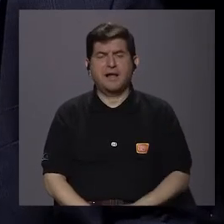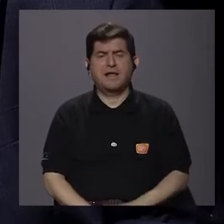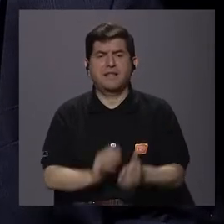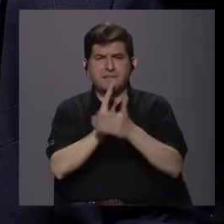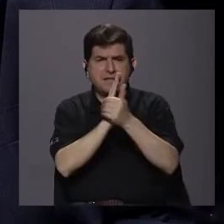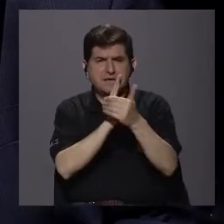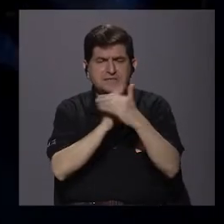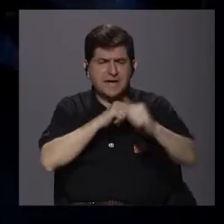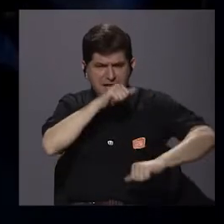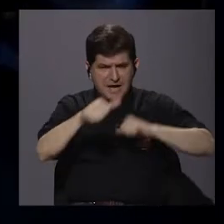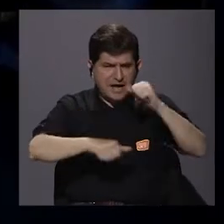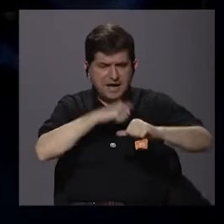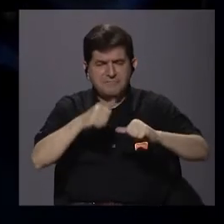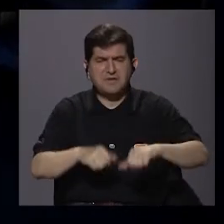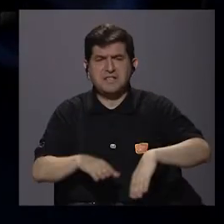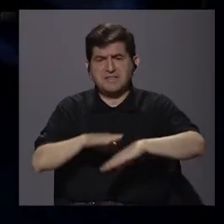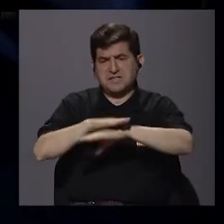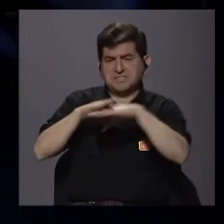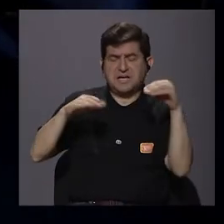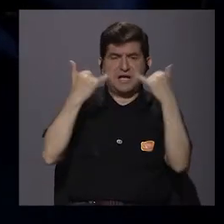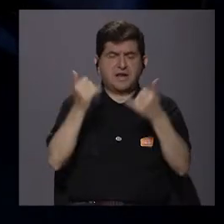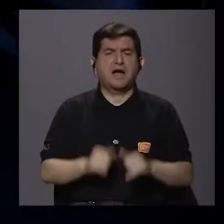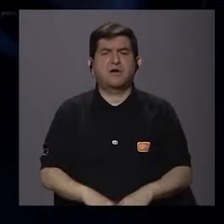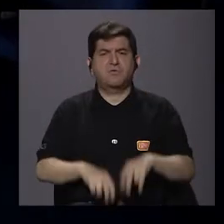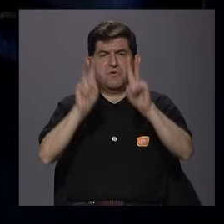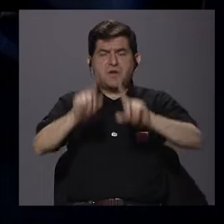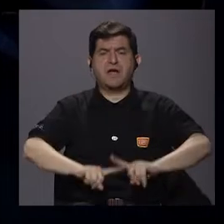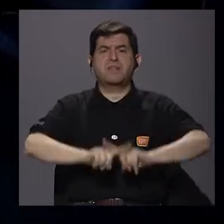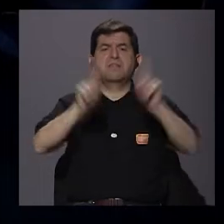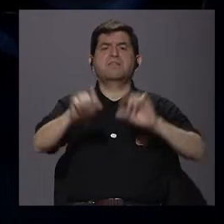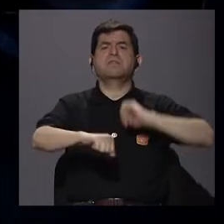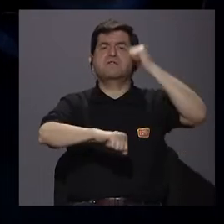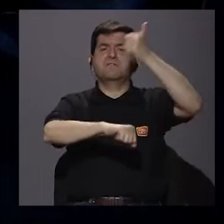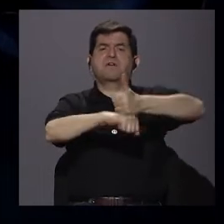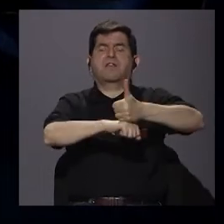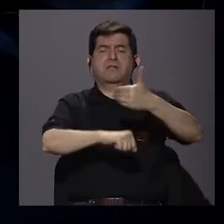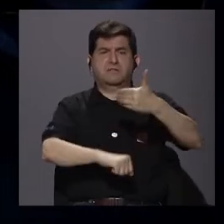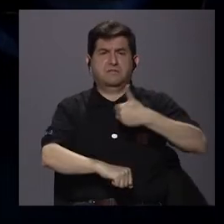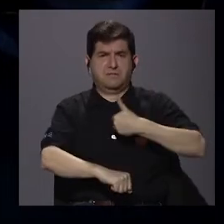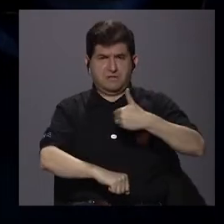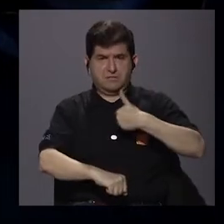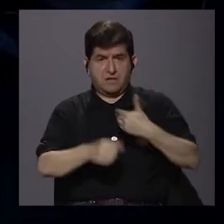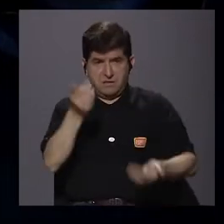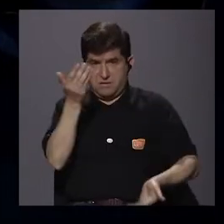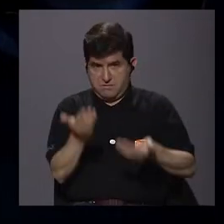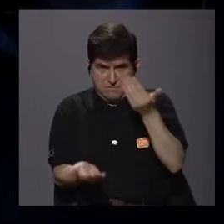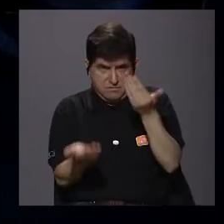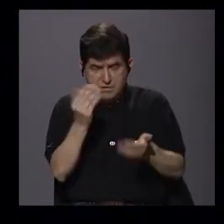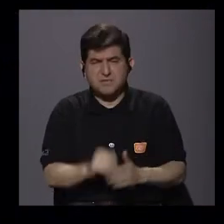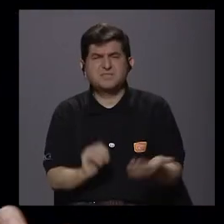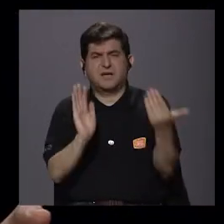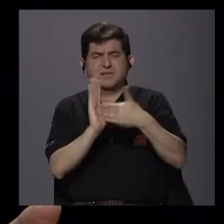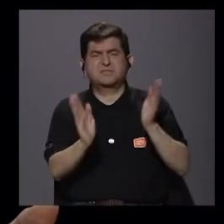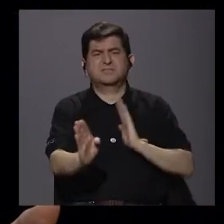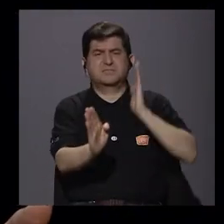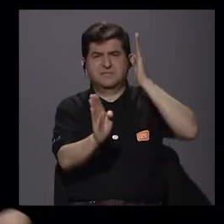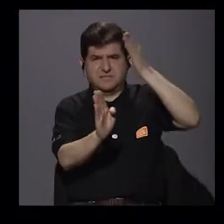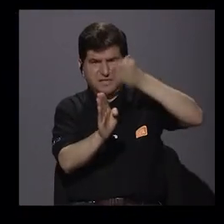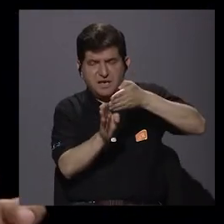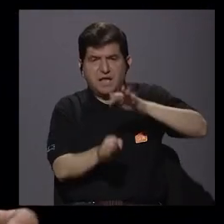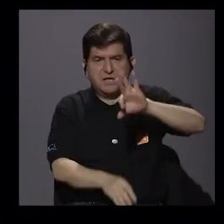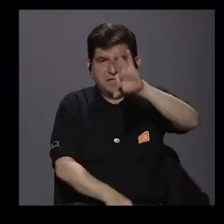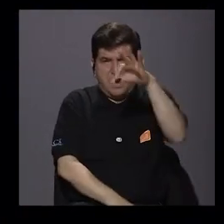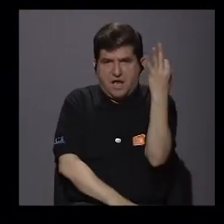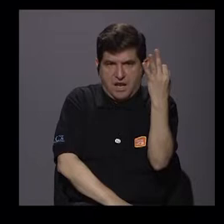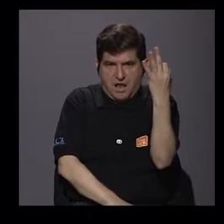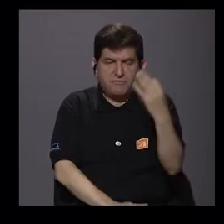capacidad de esfuerzo que usted comenta y ahora se implementan unas pruebas diferentes que de algún modo tienen una afectación directa sobre